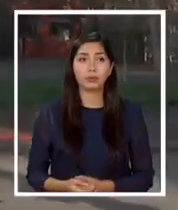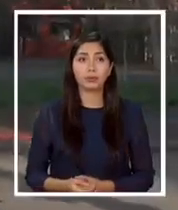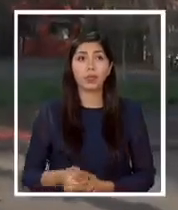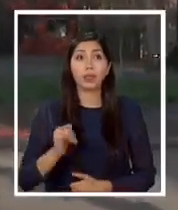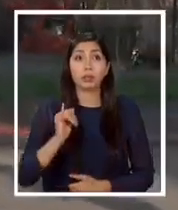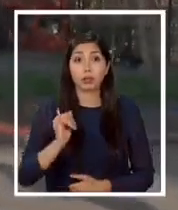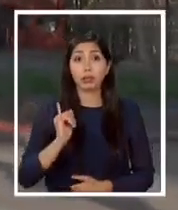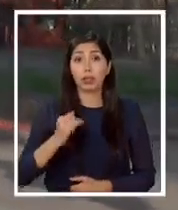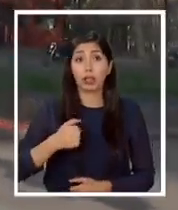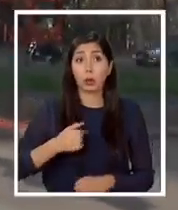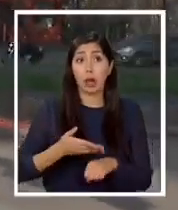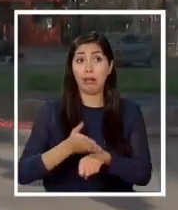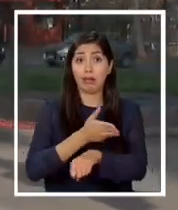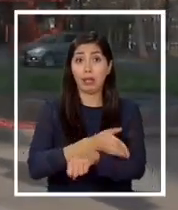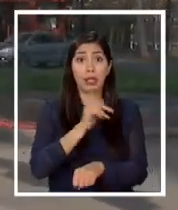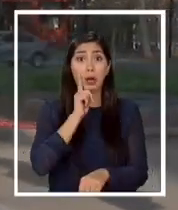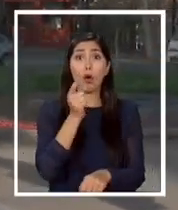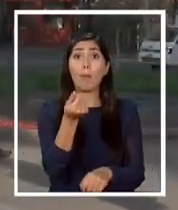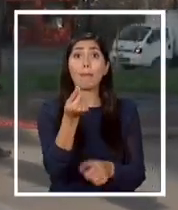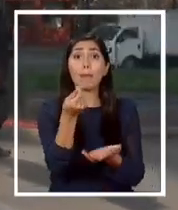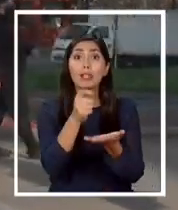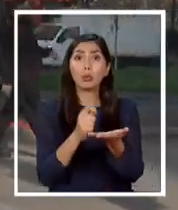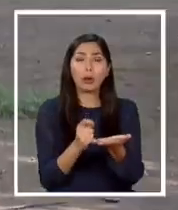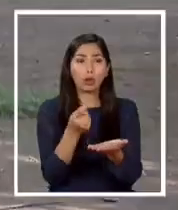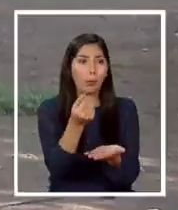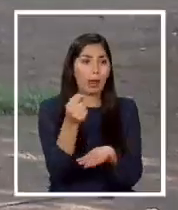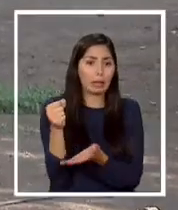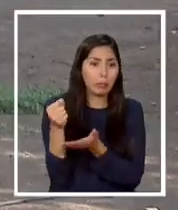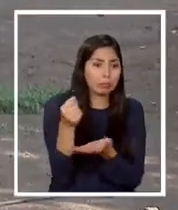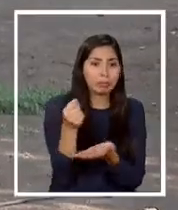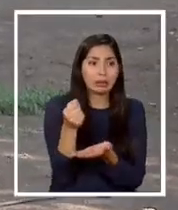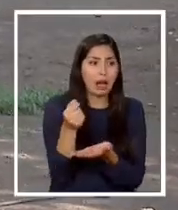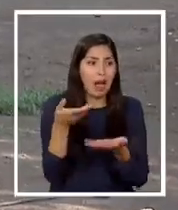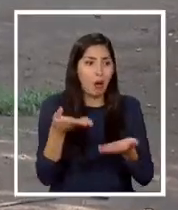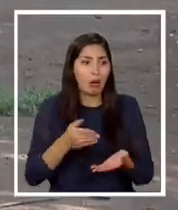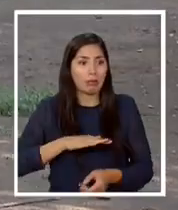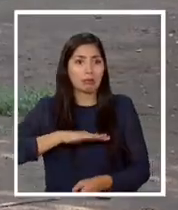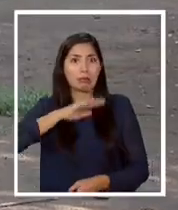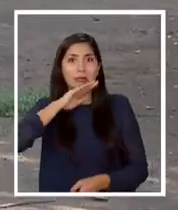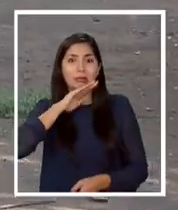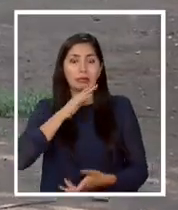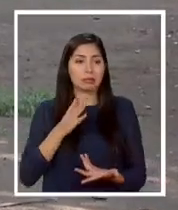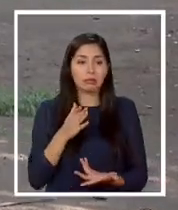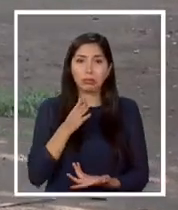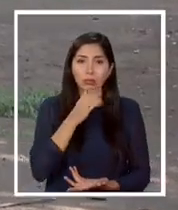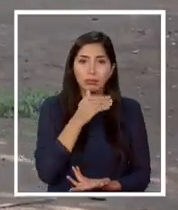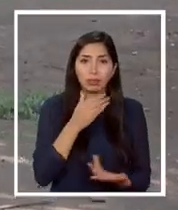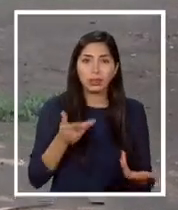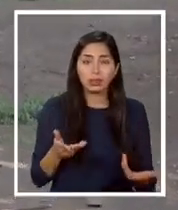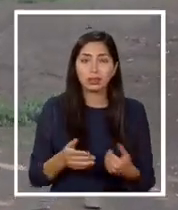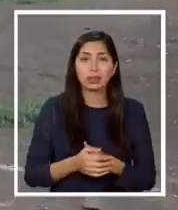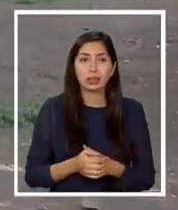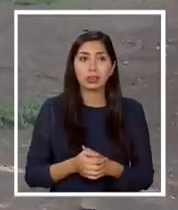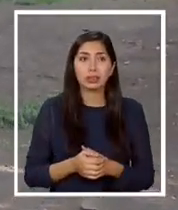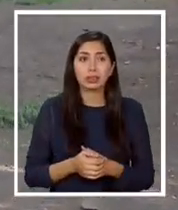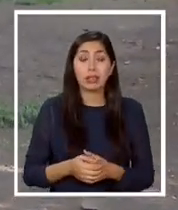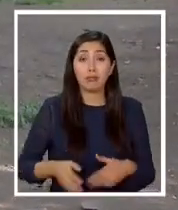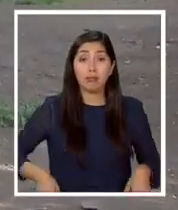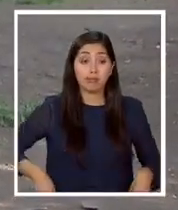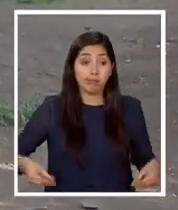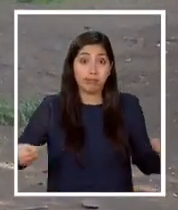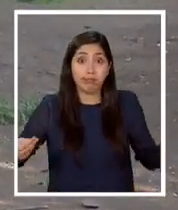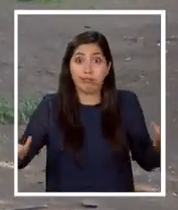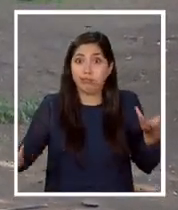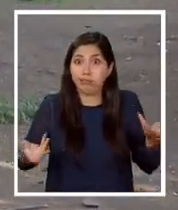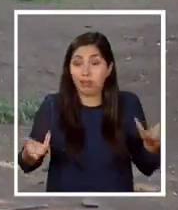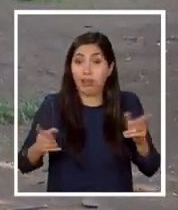Sí, tenía un presupuesto y ya eso no me alcanza. Bueno, yo primera vez que veo un alza tan grande, que afecta al bolsillo. Uno